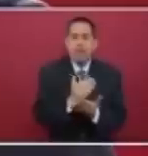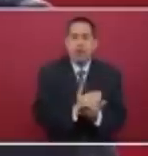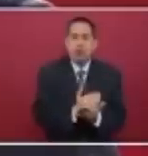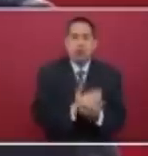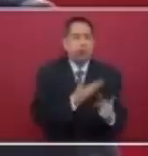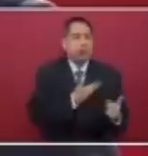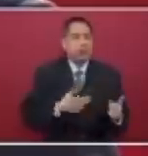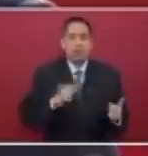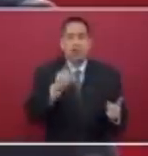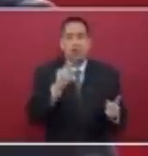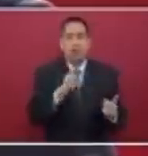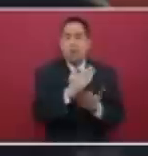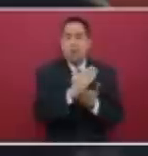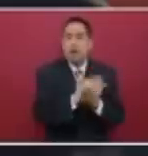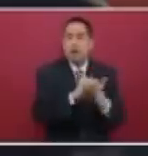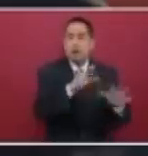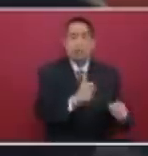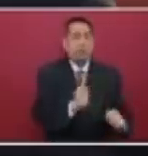trump